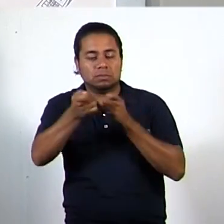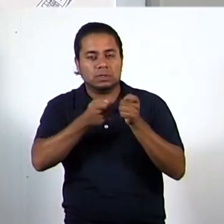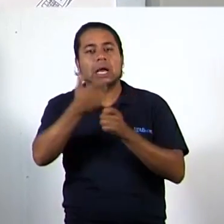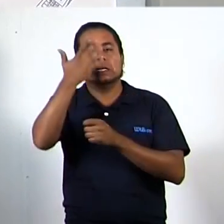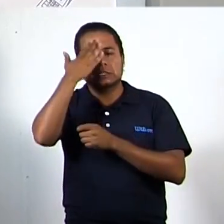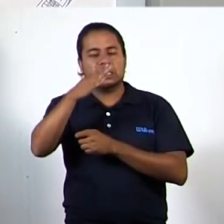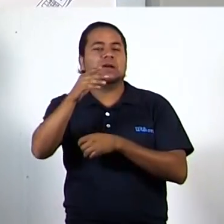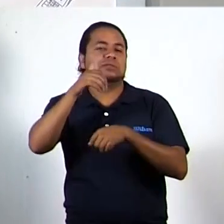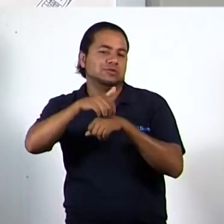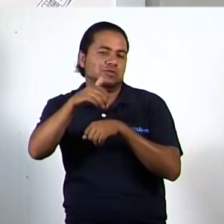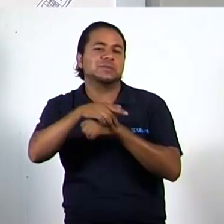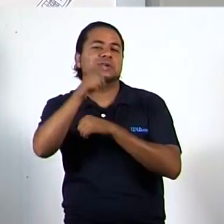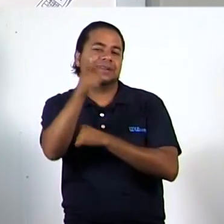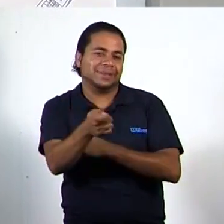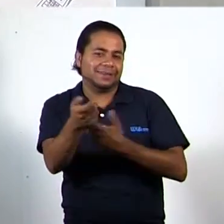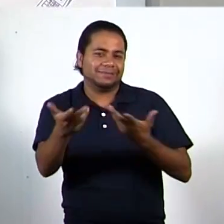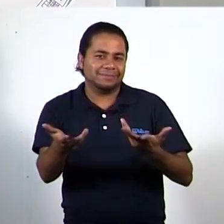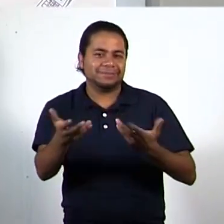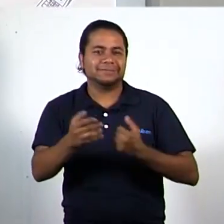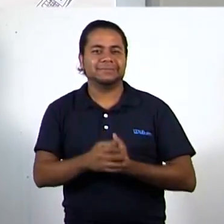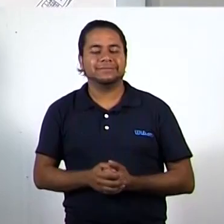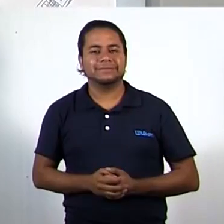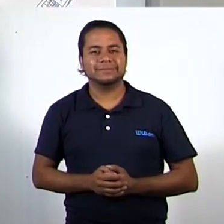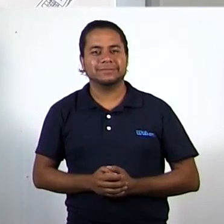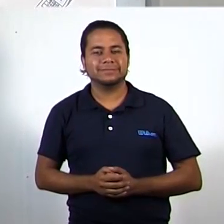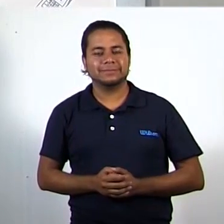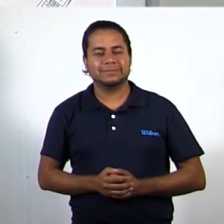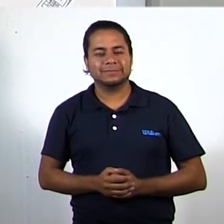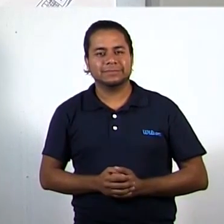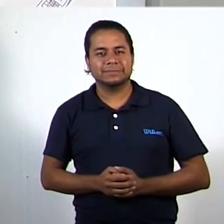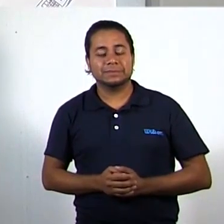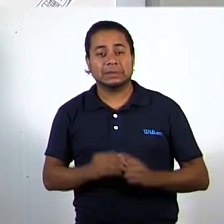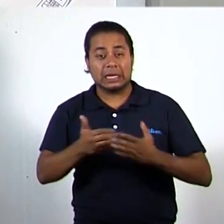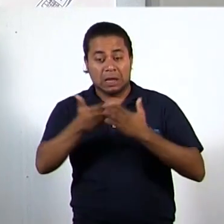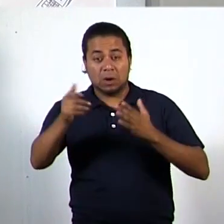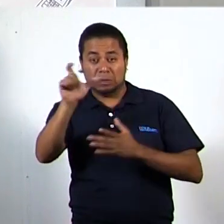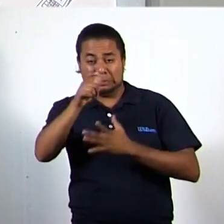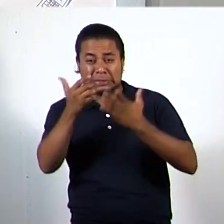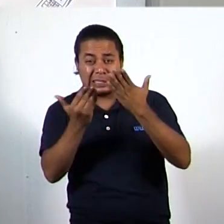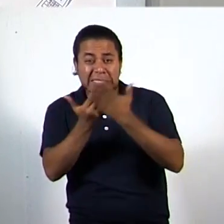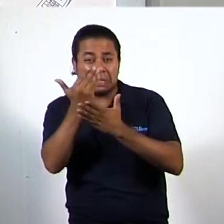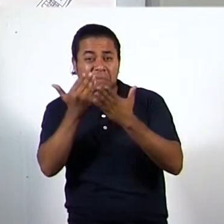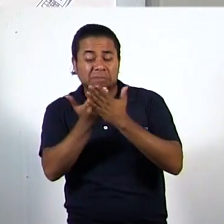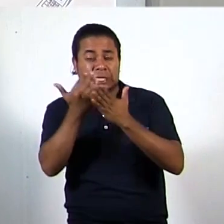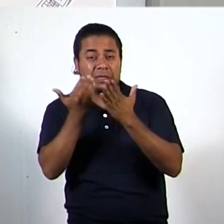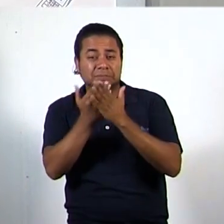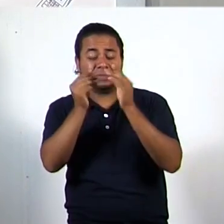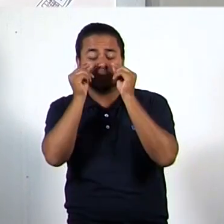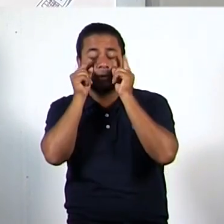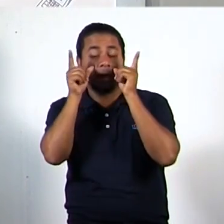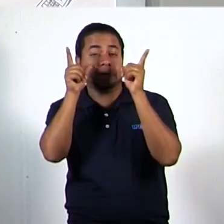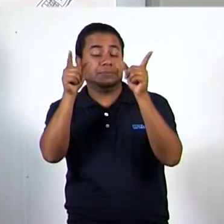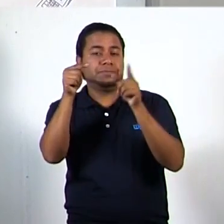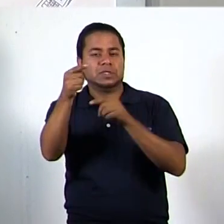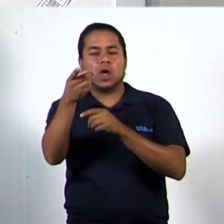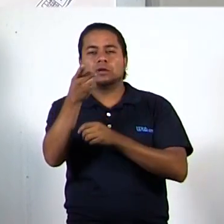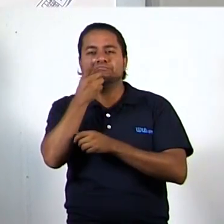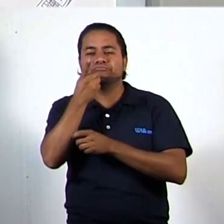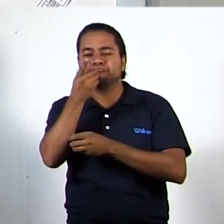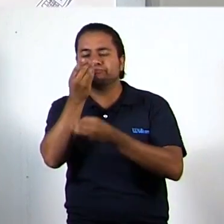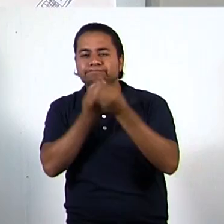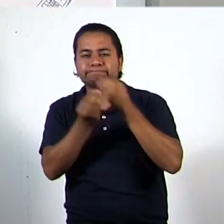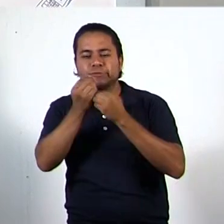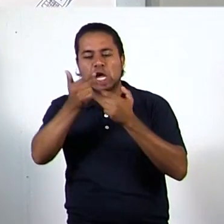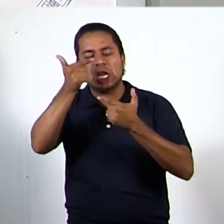de número. Ahora bien, todas las mañanas cuando te levantas, ¿qué es lo primero que desayunas? Estoy seguro que leche.